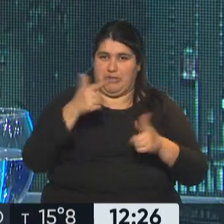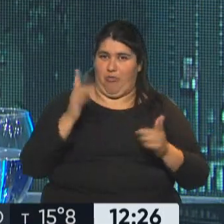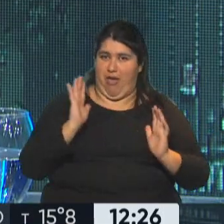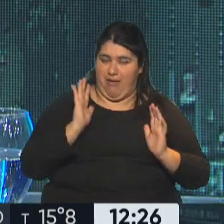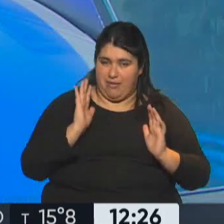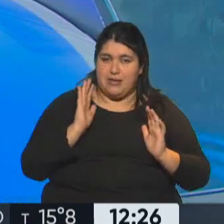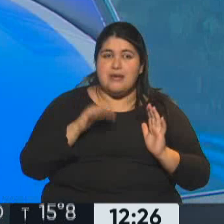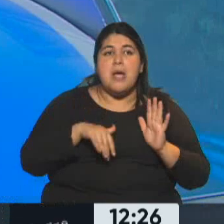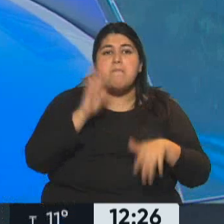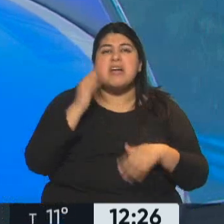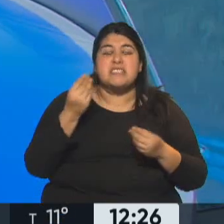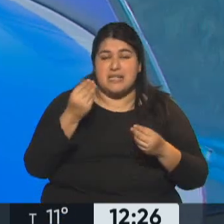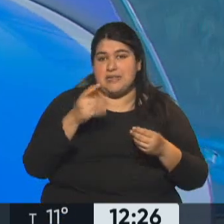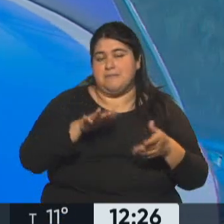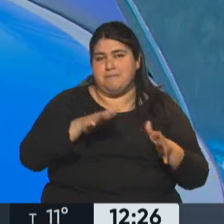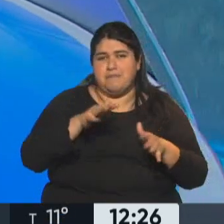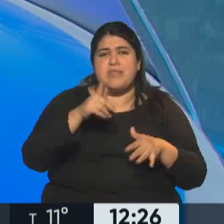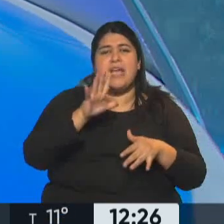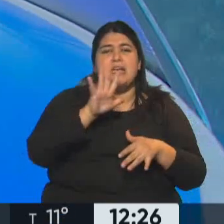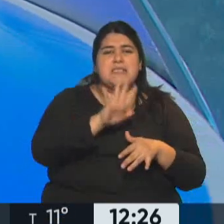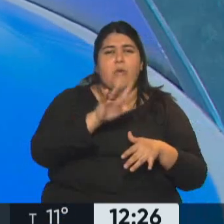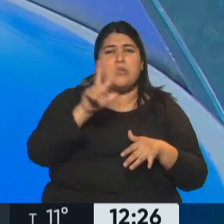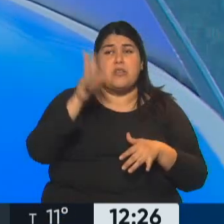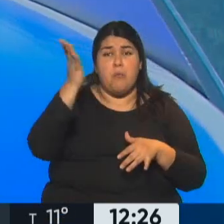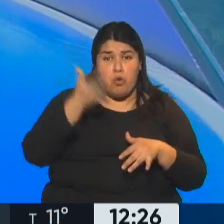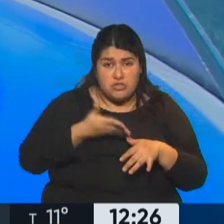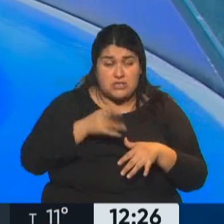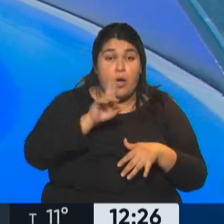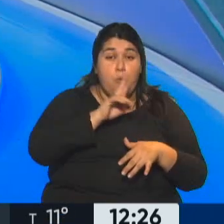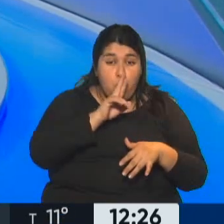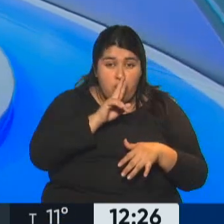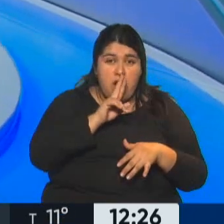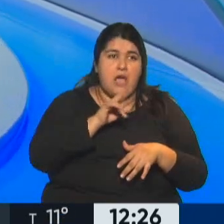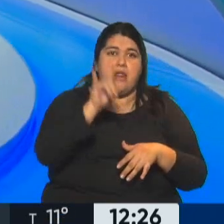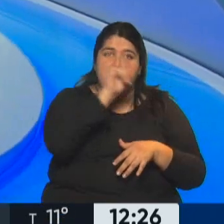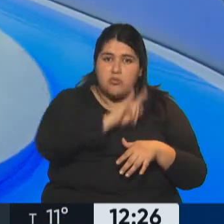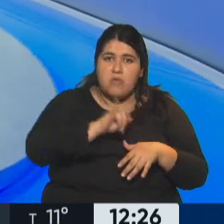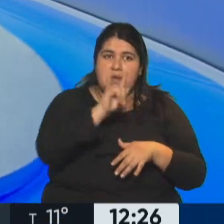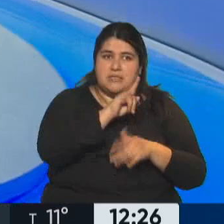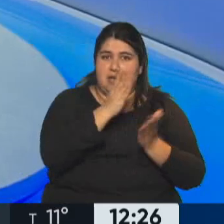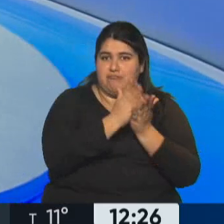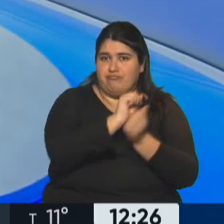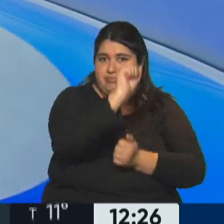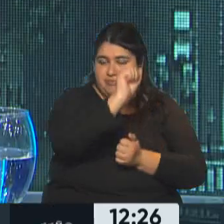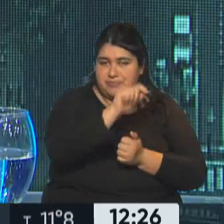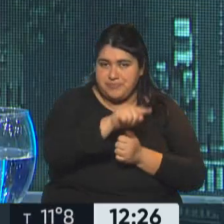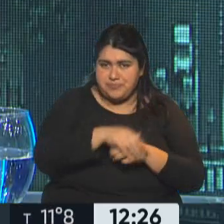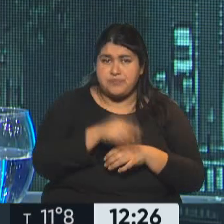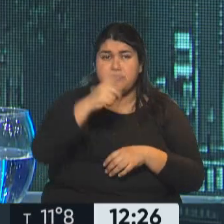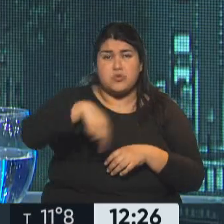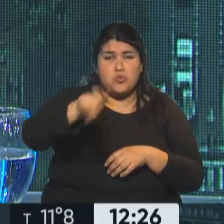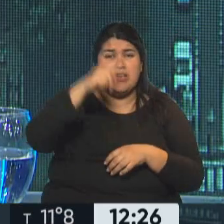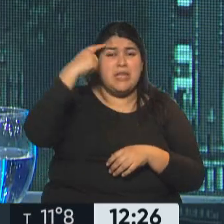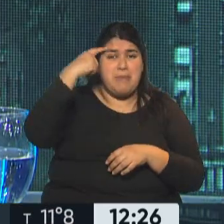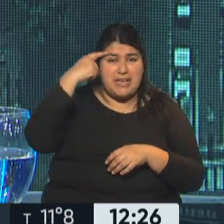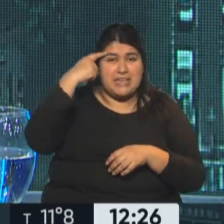una intervención de alrededor de 53% de mujeres universitarias. Así que ustedes imaginen